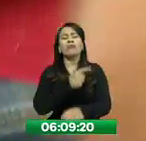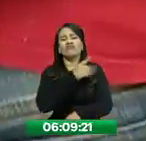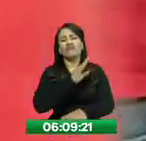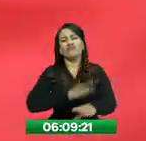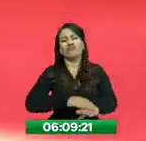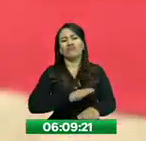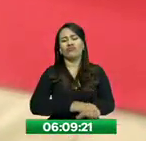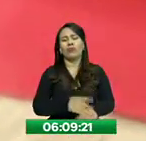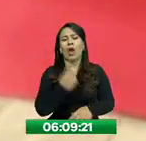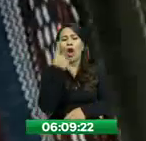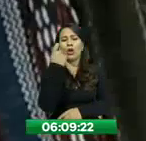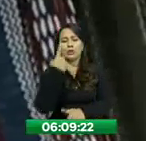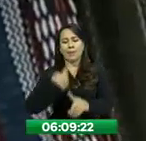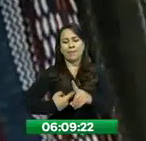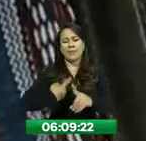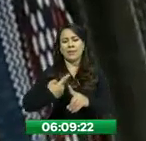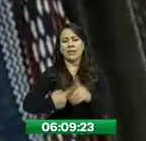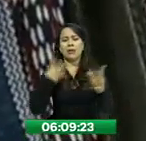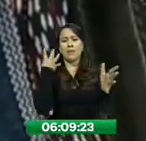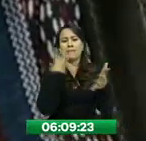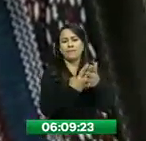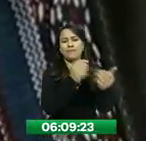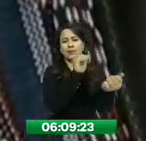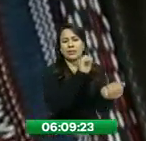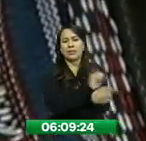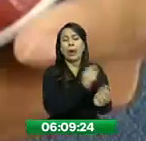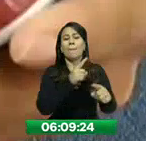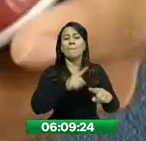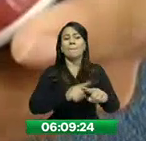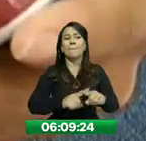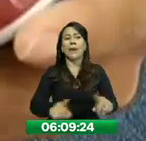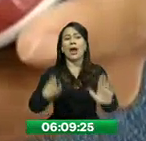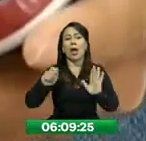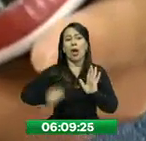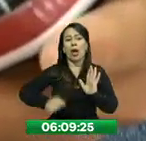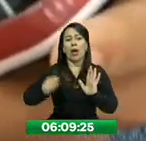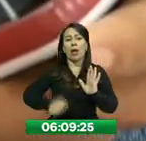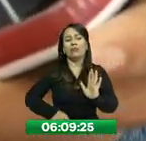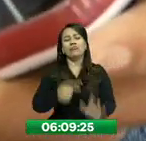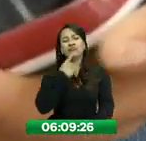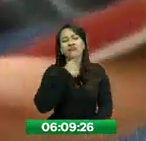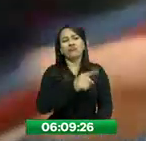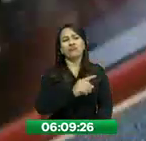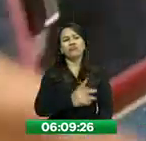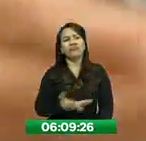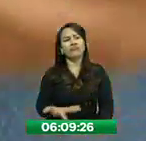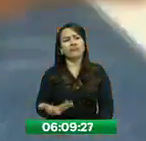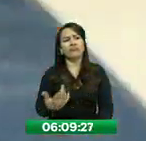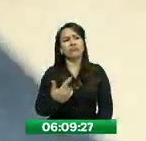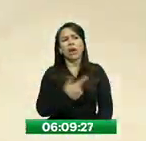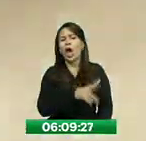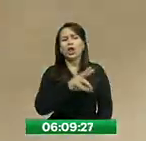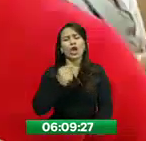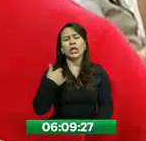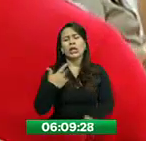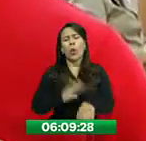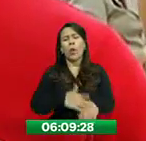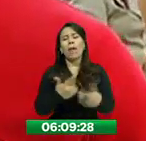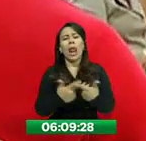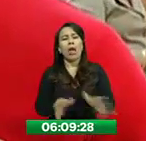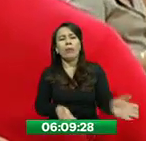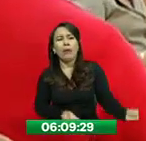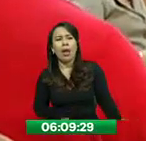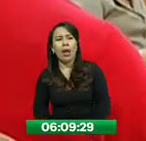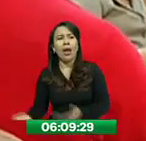ocasión estuvo 11 meses en prisión, pero un tribunal penal ratificó su estado de inocencia.